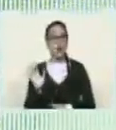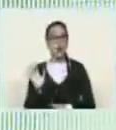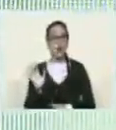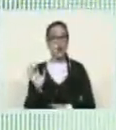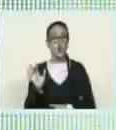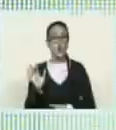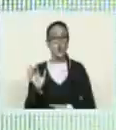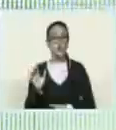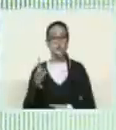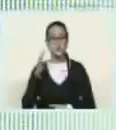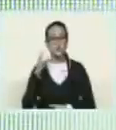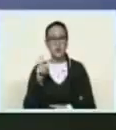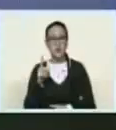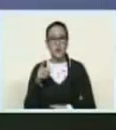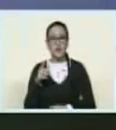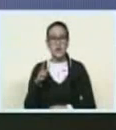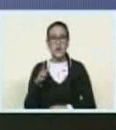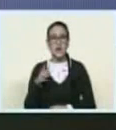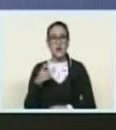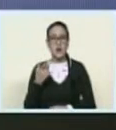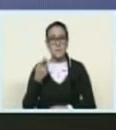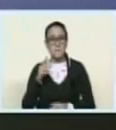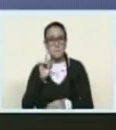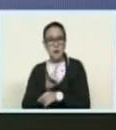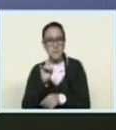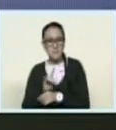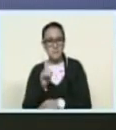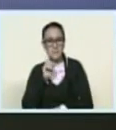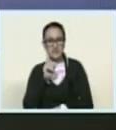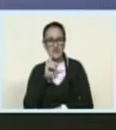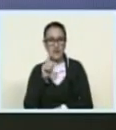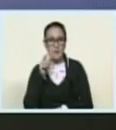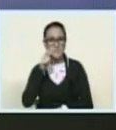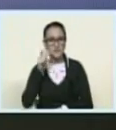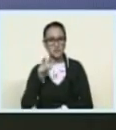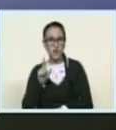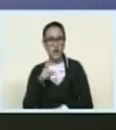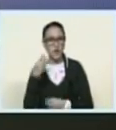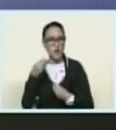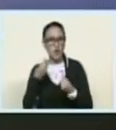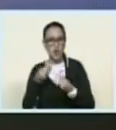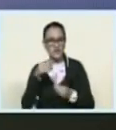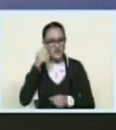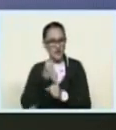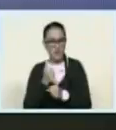Héctor, no te dejes meter coba por gente incapaz.